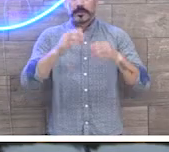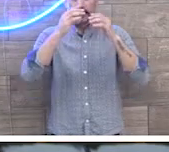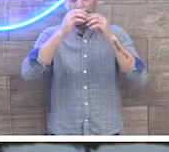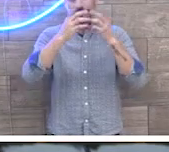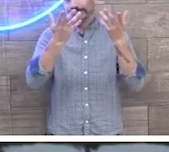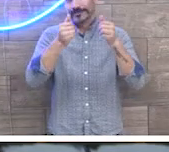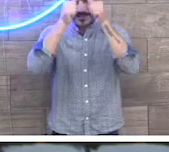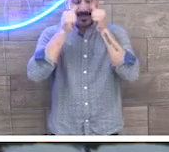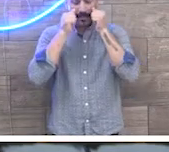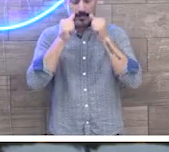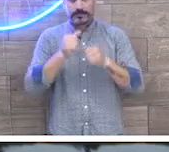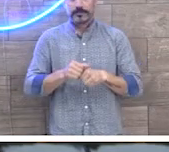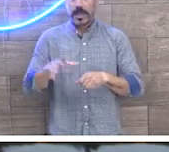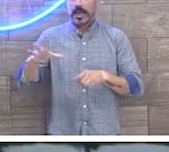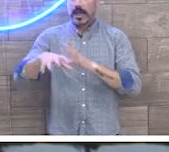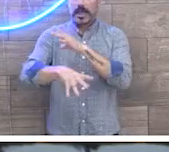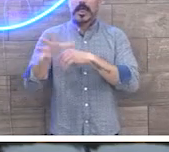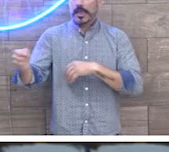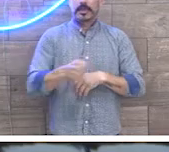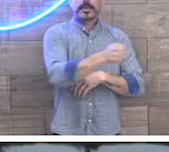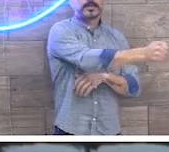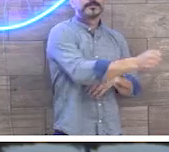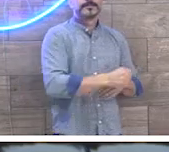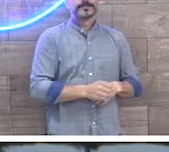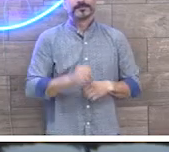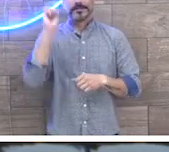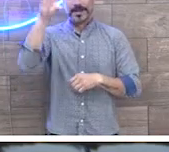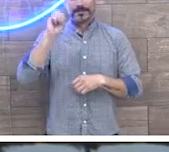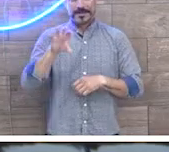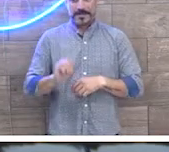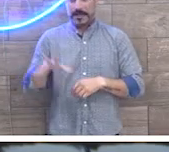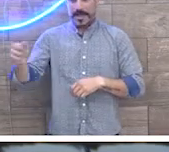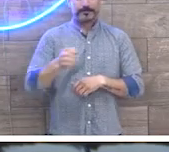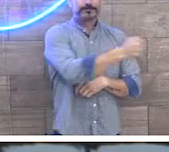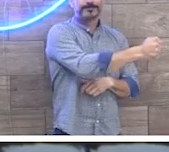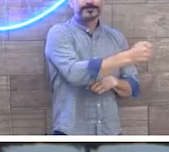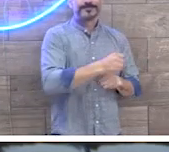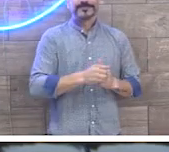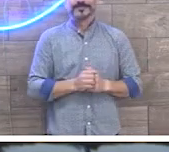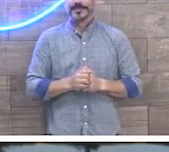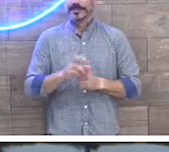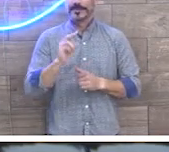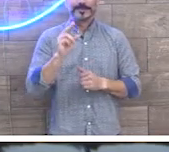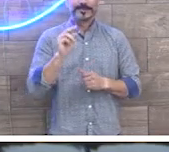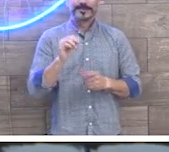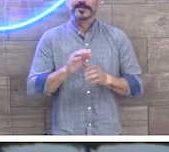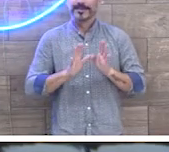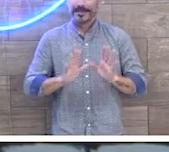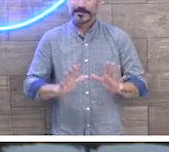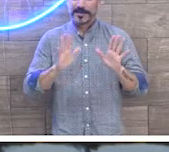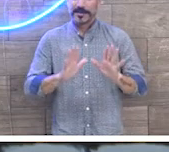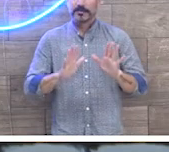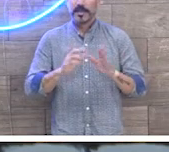y la cruzan al otro lado o la empujan sin ni siquiera preguntarle, ¿no? O a veces no interactúan con la persona con